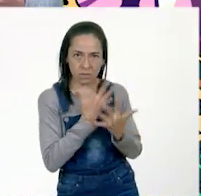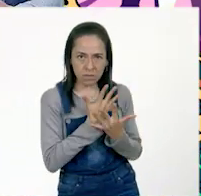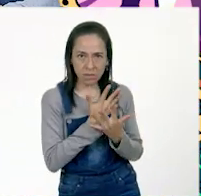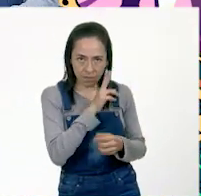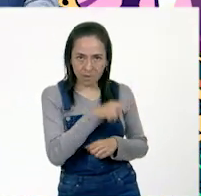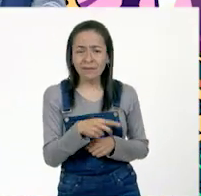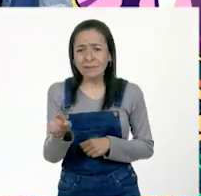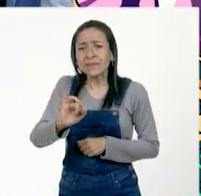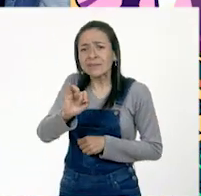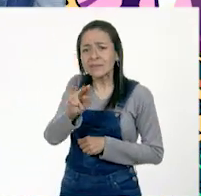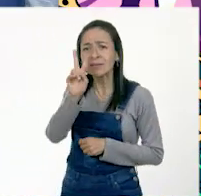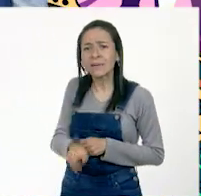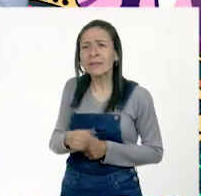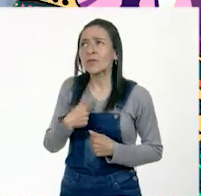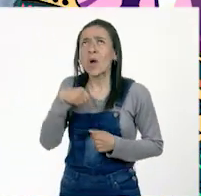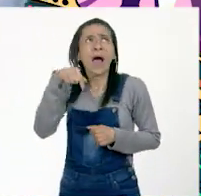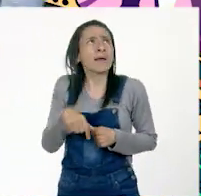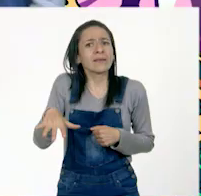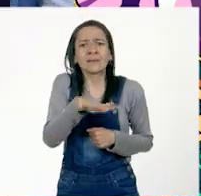poquito ansioso aquí.